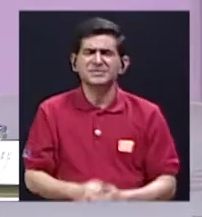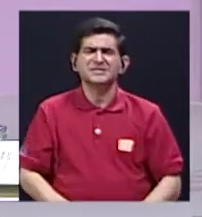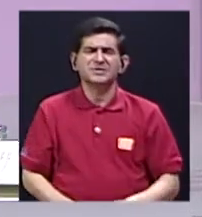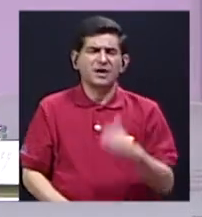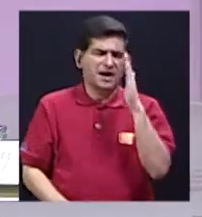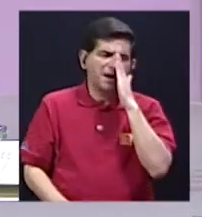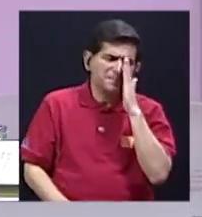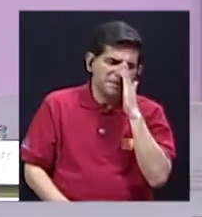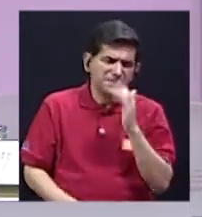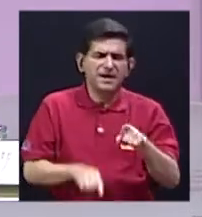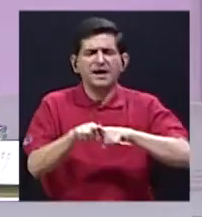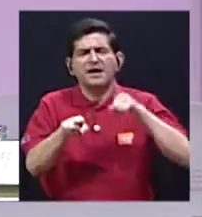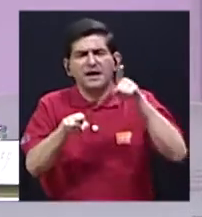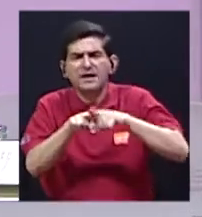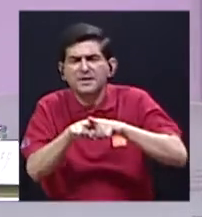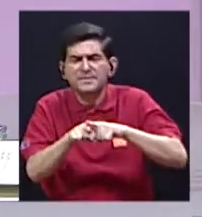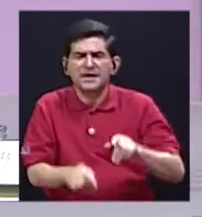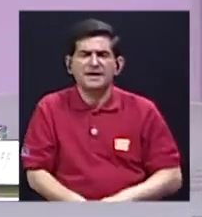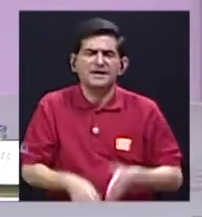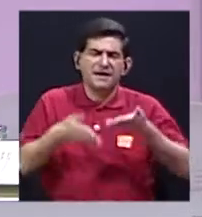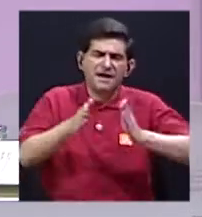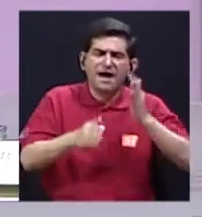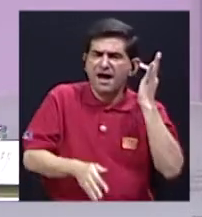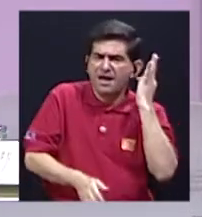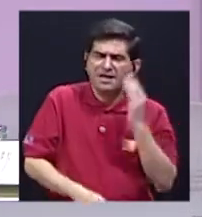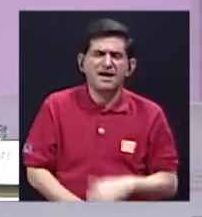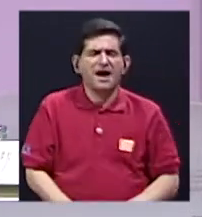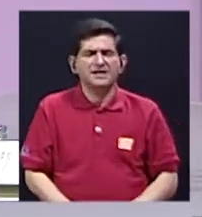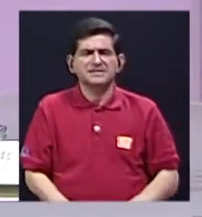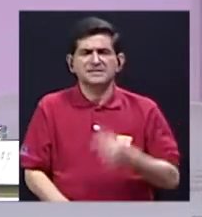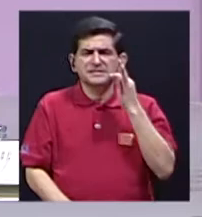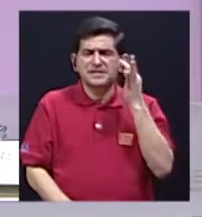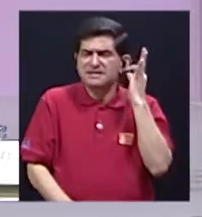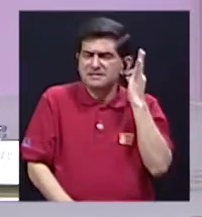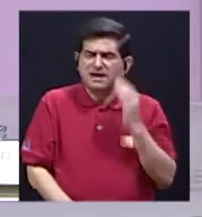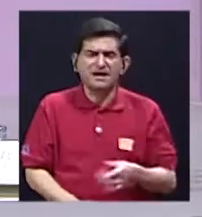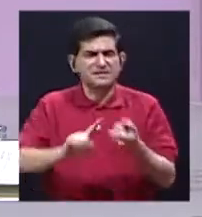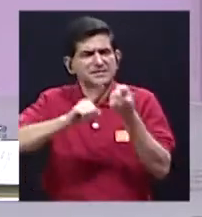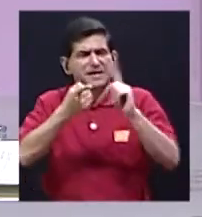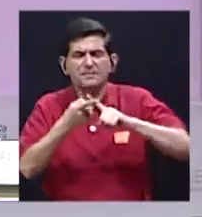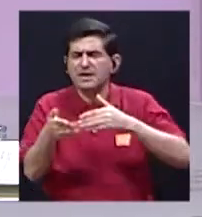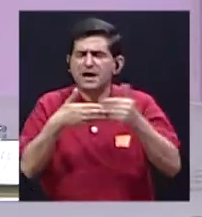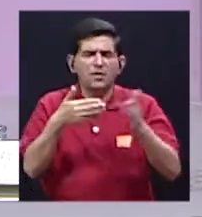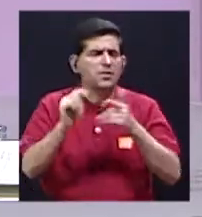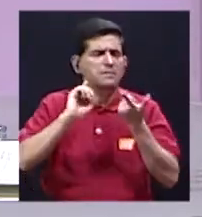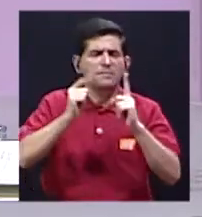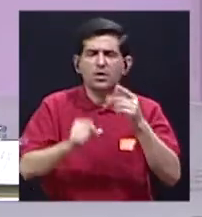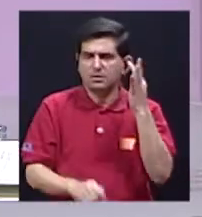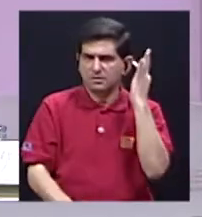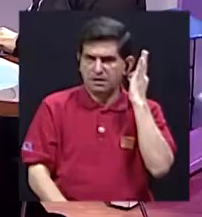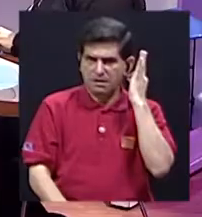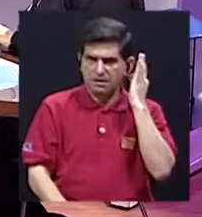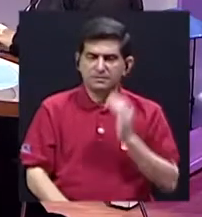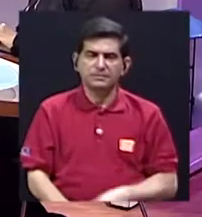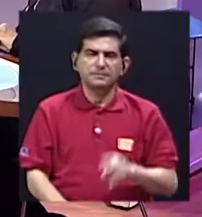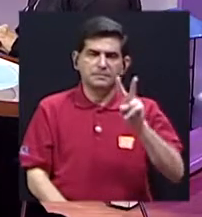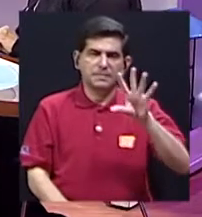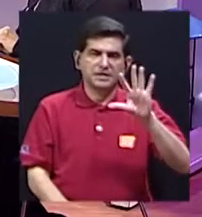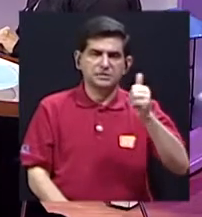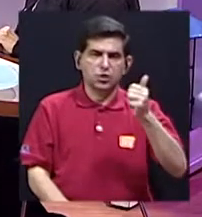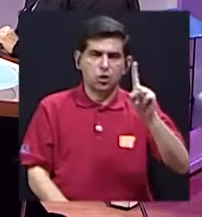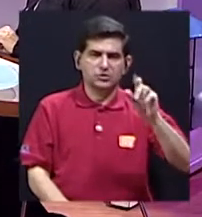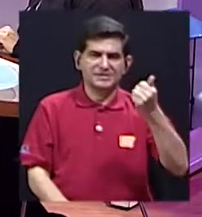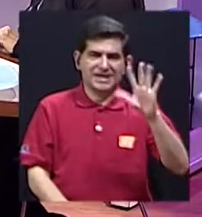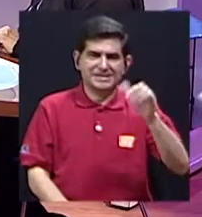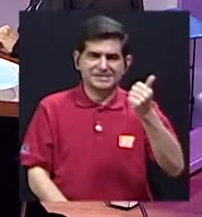las madres a las hermanas a las hijas a las tías a las amigas a cualquier mujer 25 11